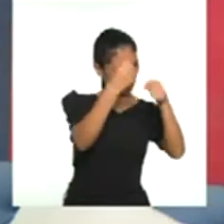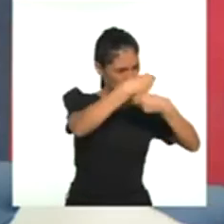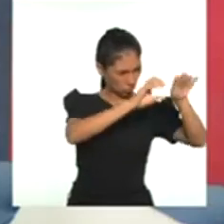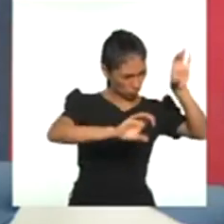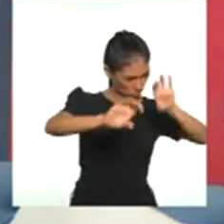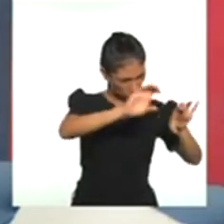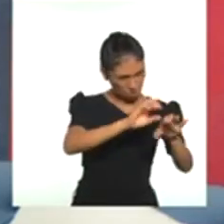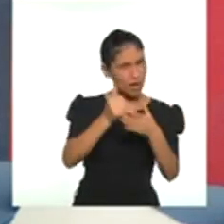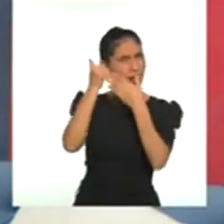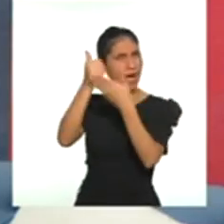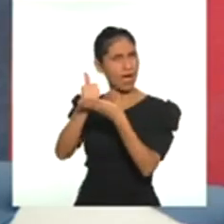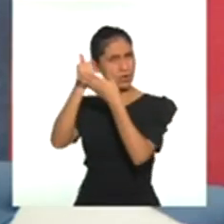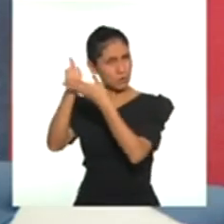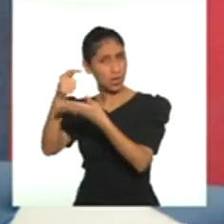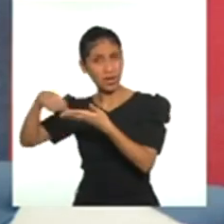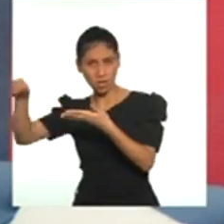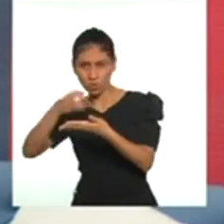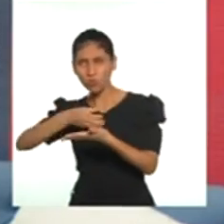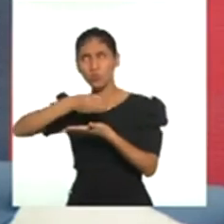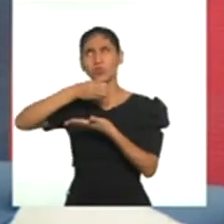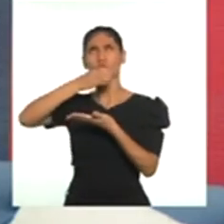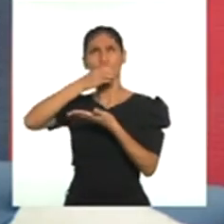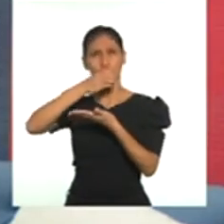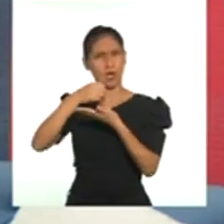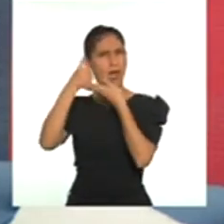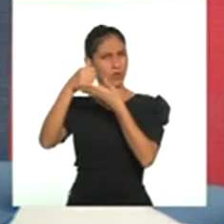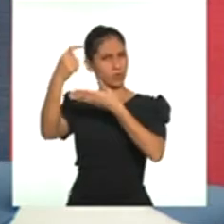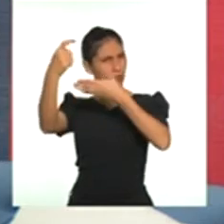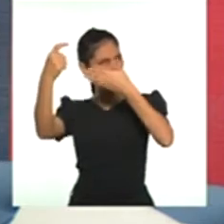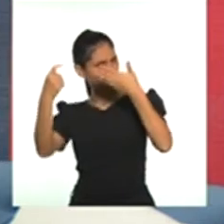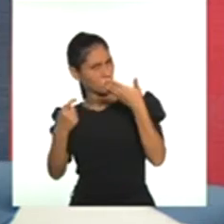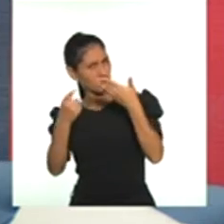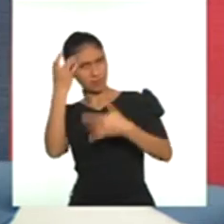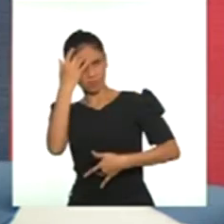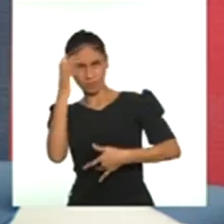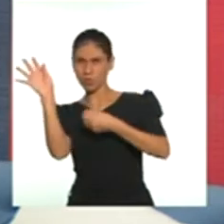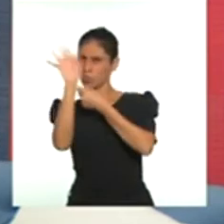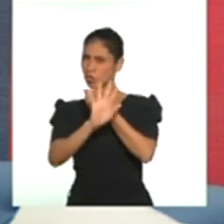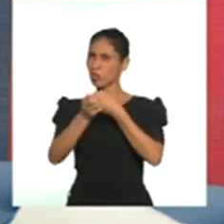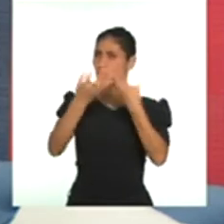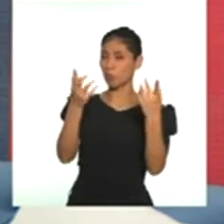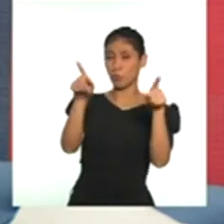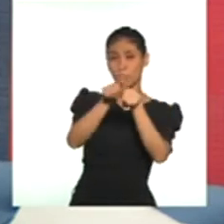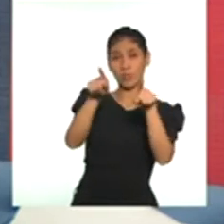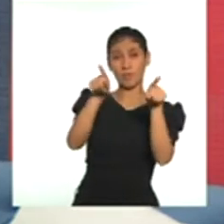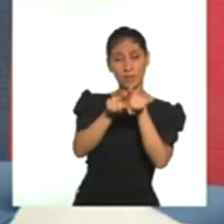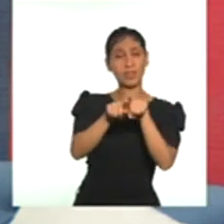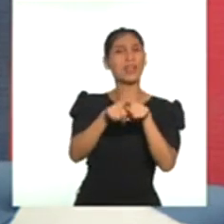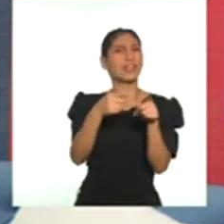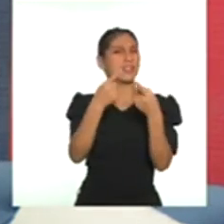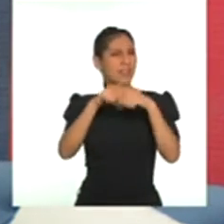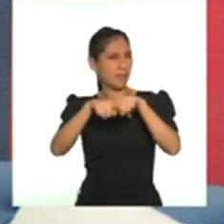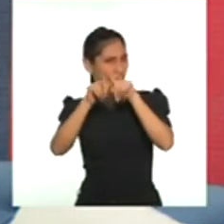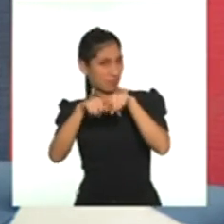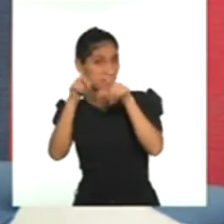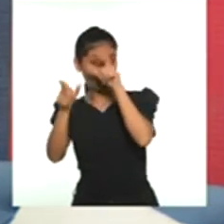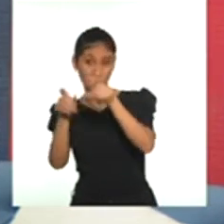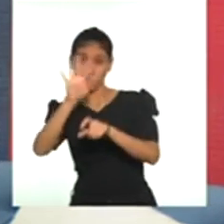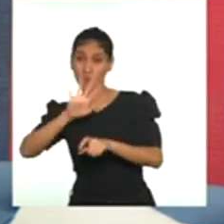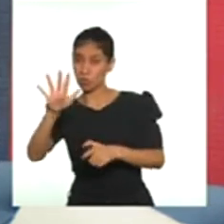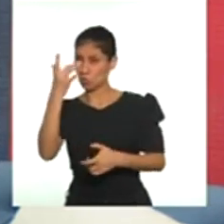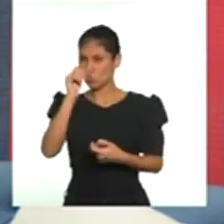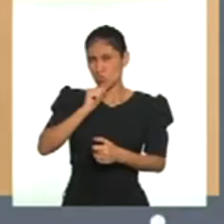enfermedades. Efectivamente, las dos alternativas son buenas, por supuesto, en distintos momentos, en distintas dolencias o de